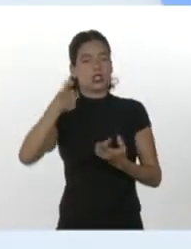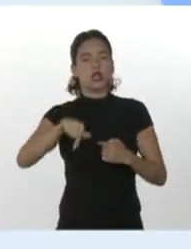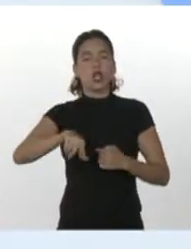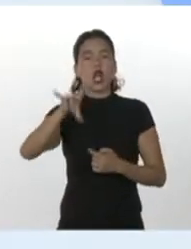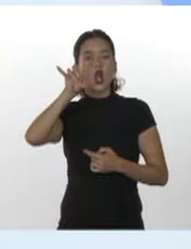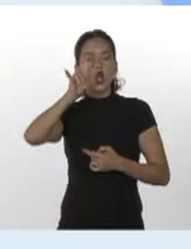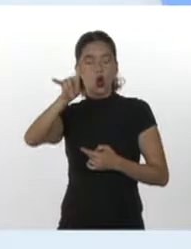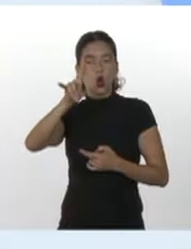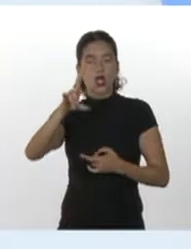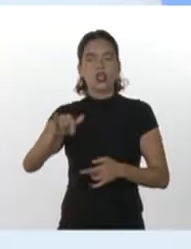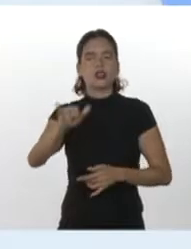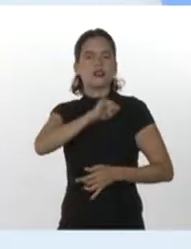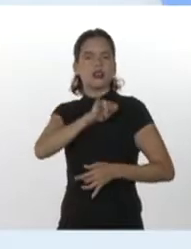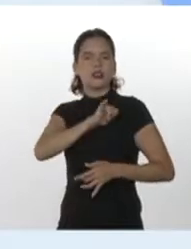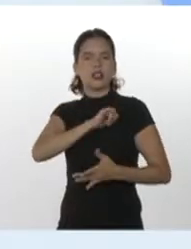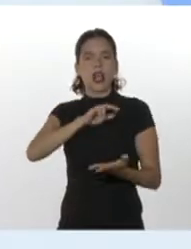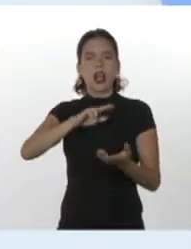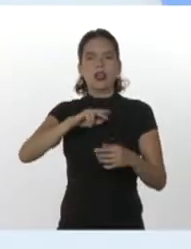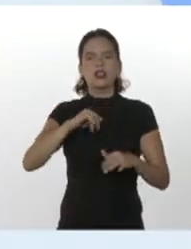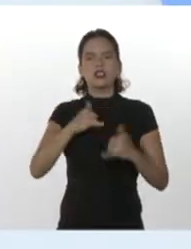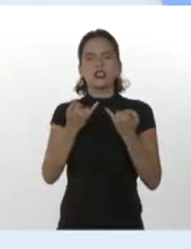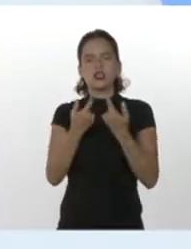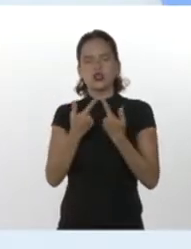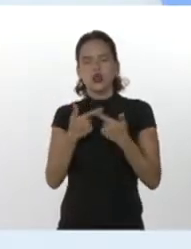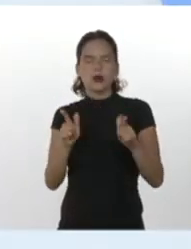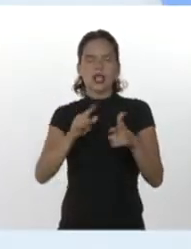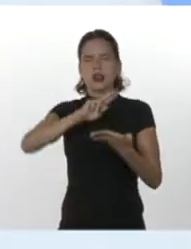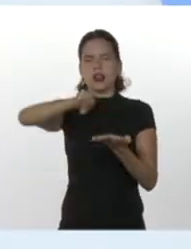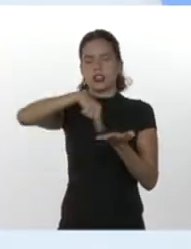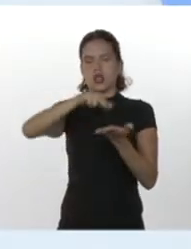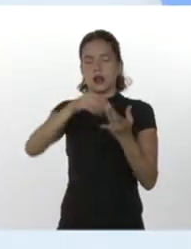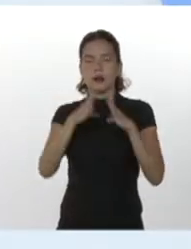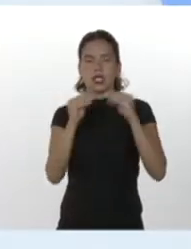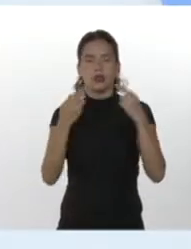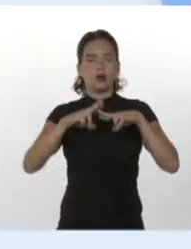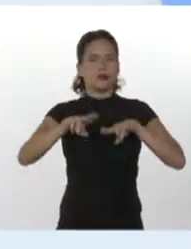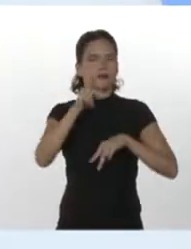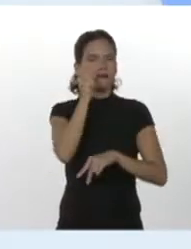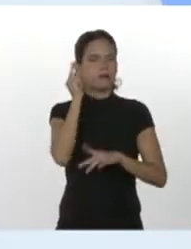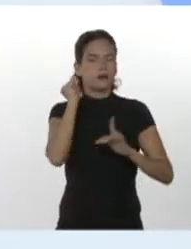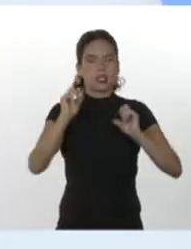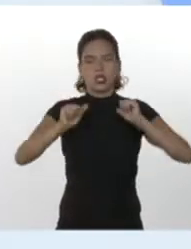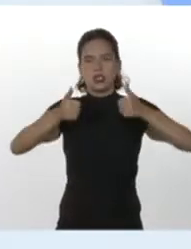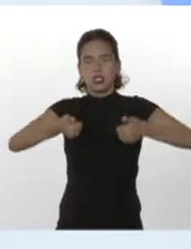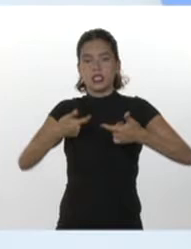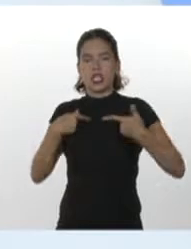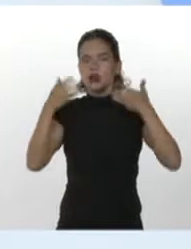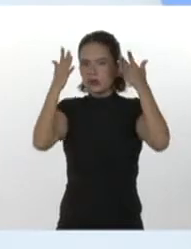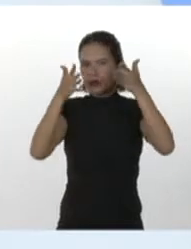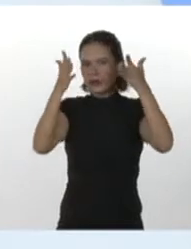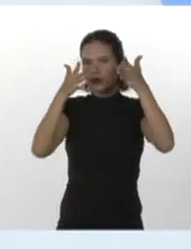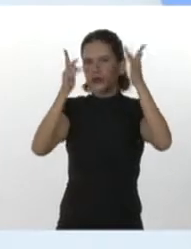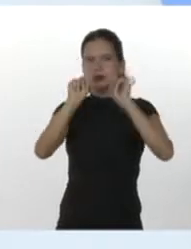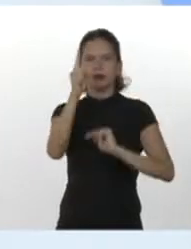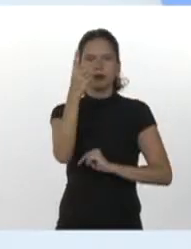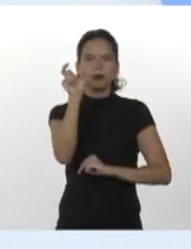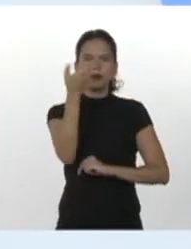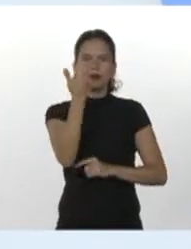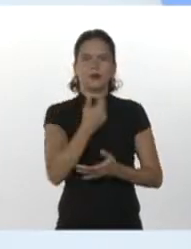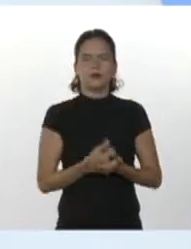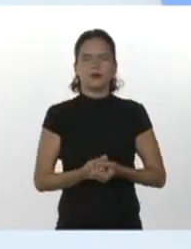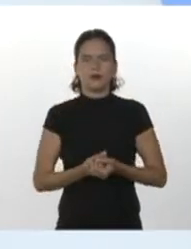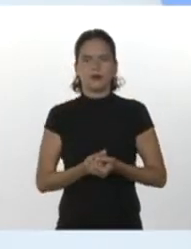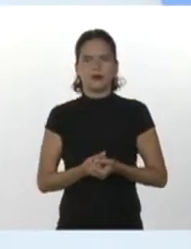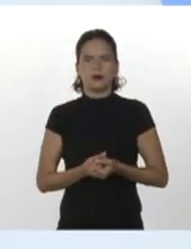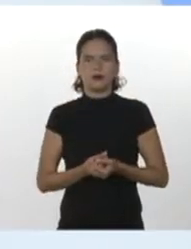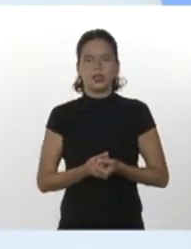que hoy es lunes de Identidad y Soberanía Nacional para todos los niños y niñas de la etapa inicial y las orientaciones pedagógicas de la etapa